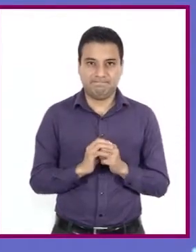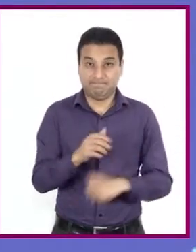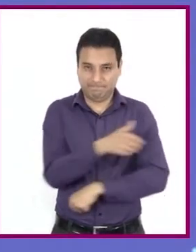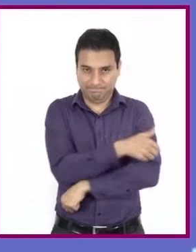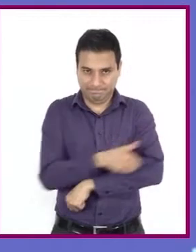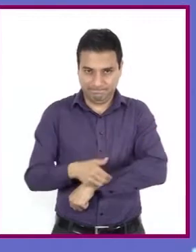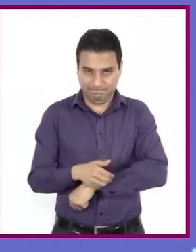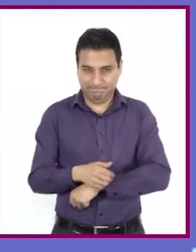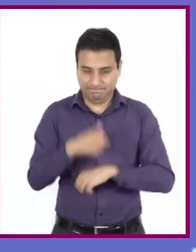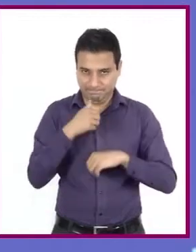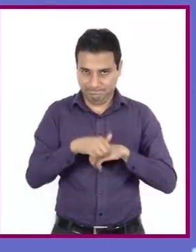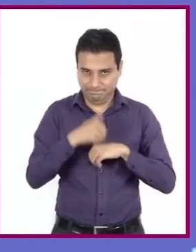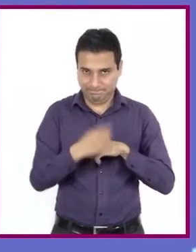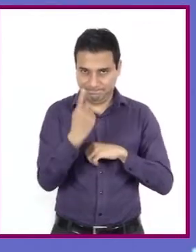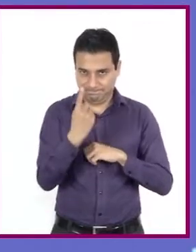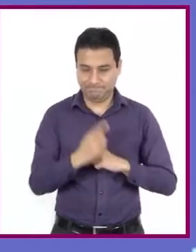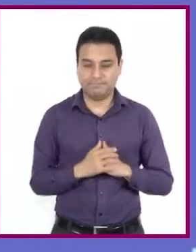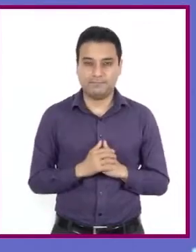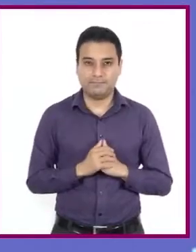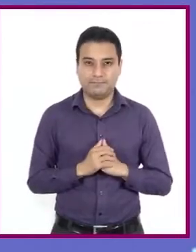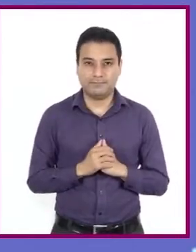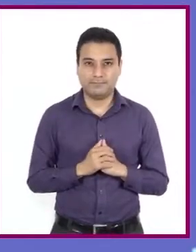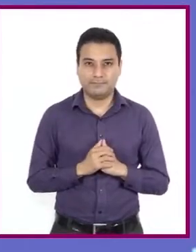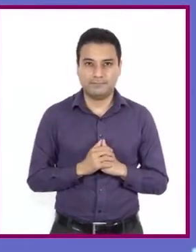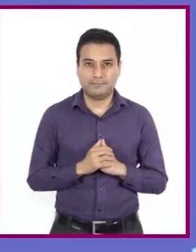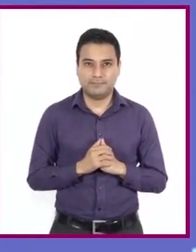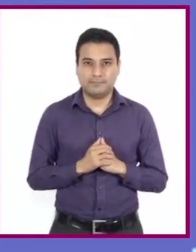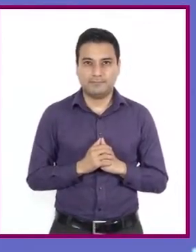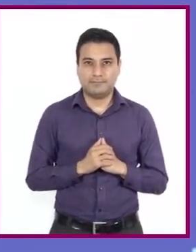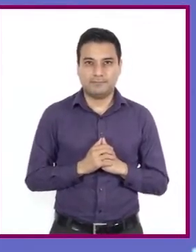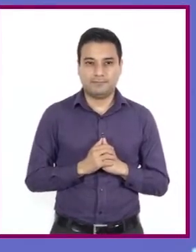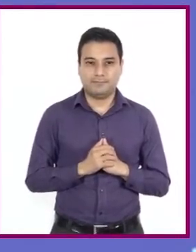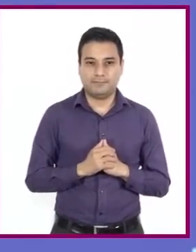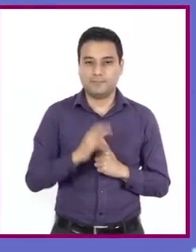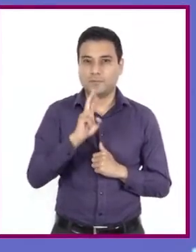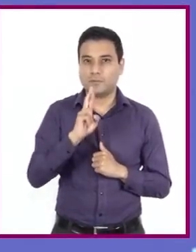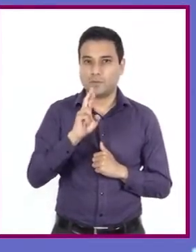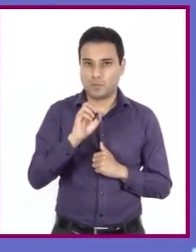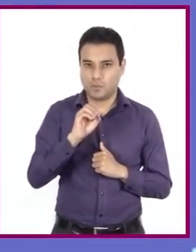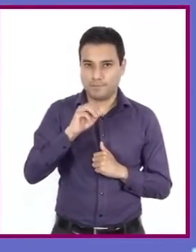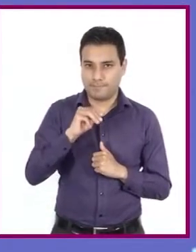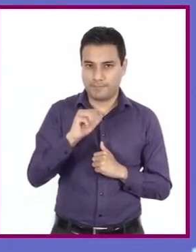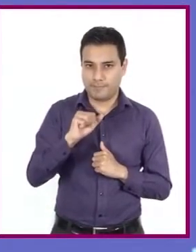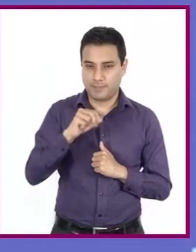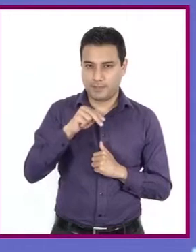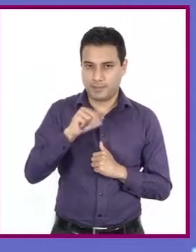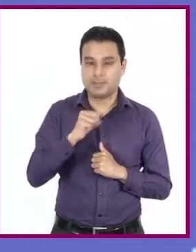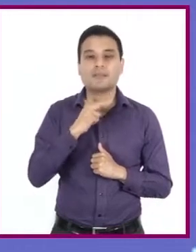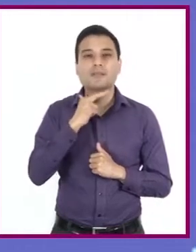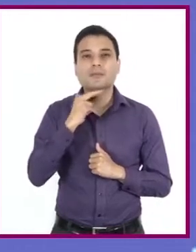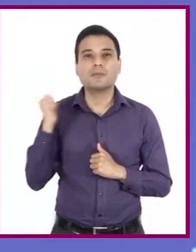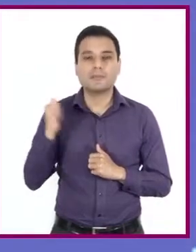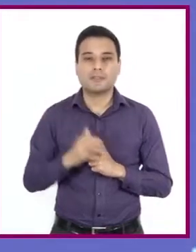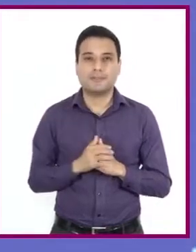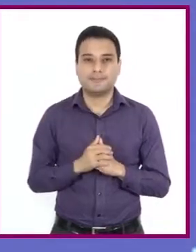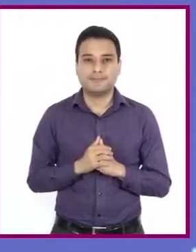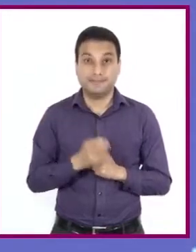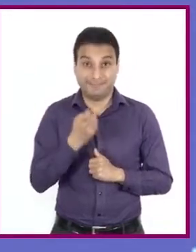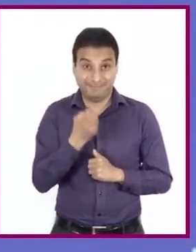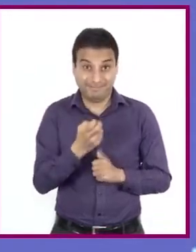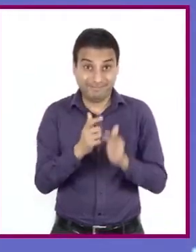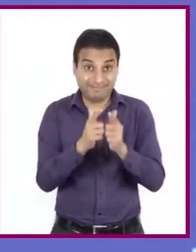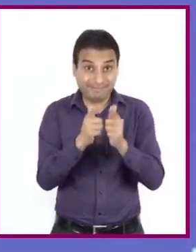familia tipográfica importante: fuentes romanas. Los tipos de letra pertenecientes a este